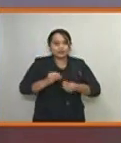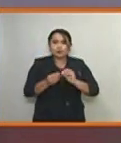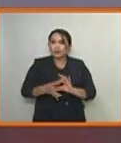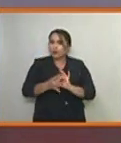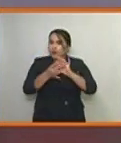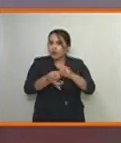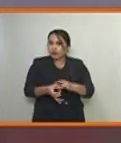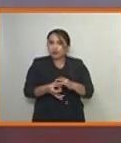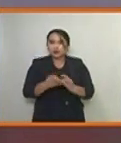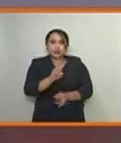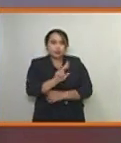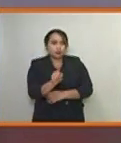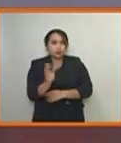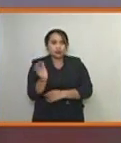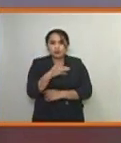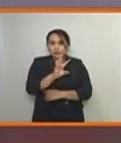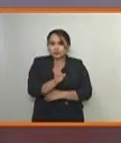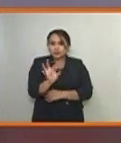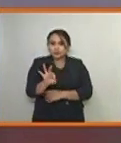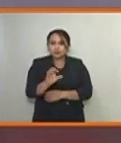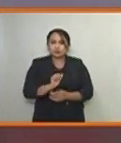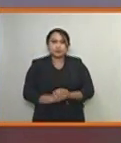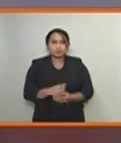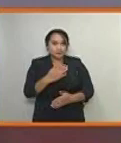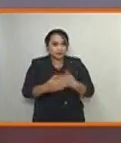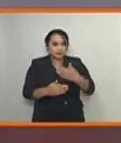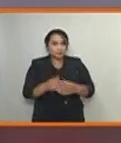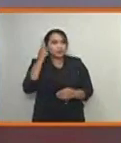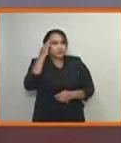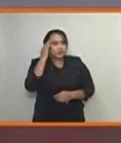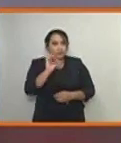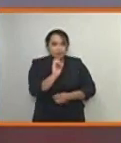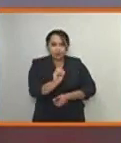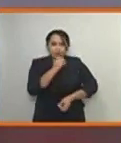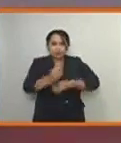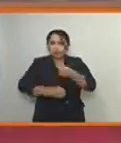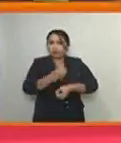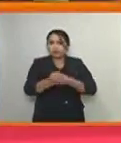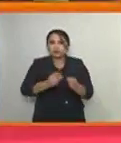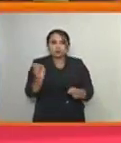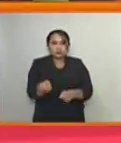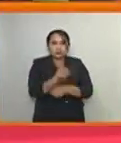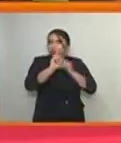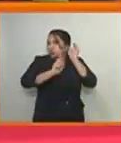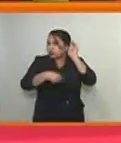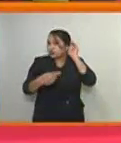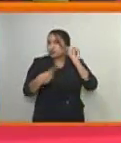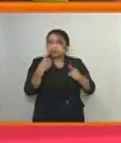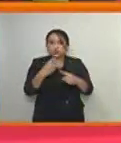que lo relacionan 21 y 69. A continuación conoceremos la esferita ganadora para Multi X.